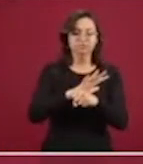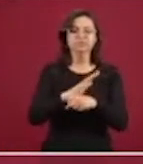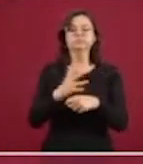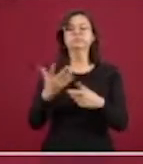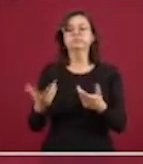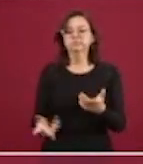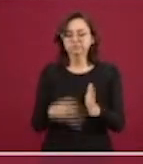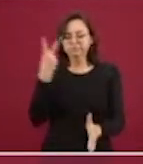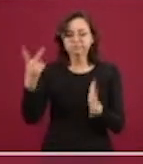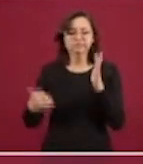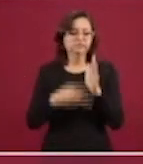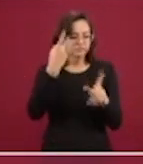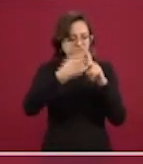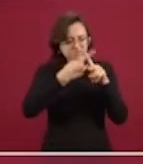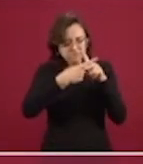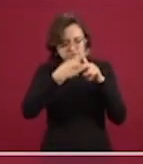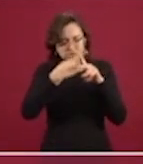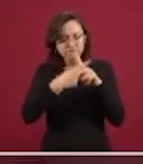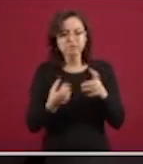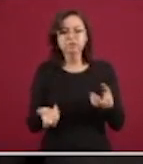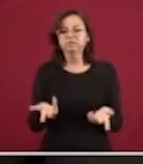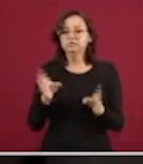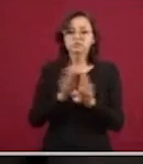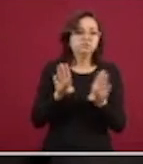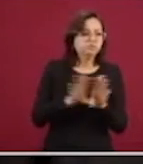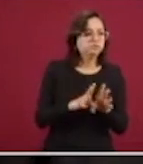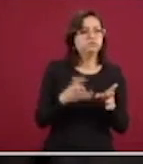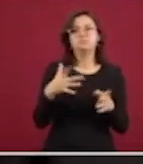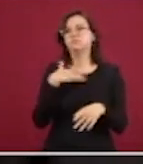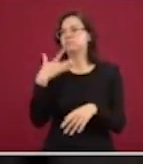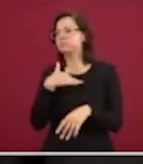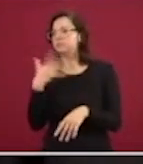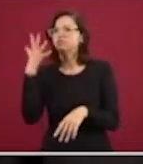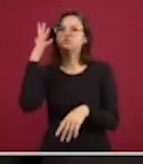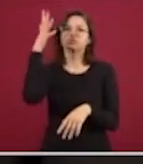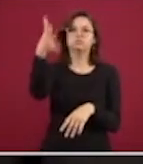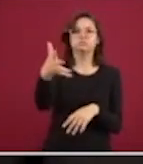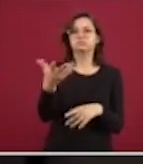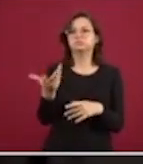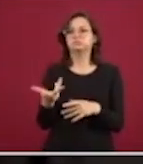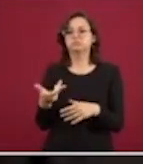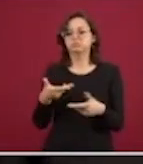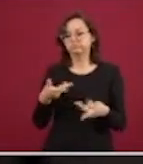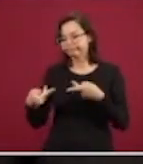haciendo recuentos de cómo estamos, proyecciones,